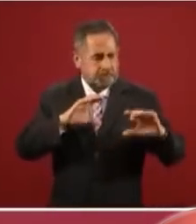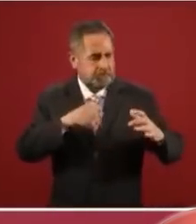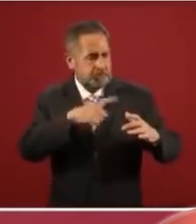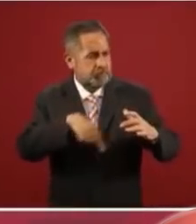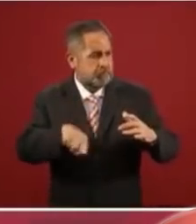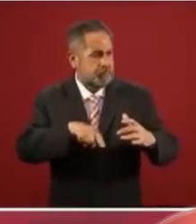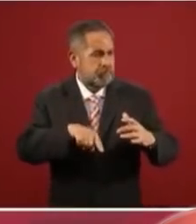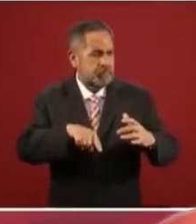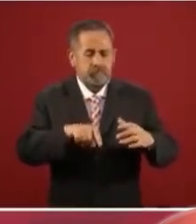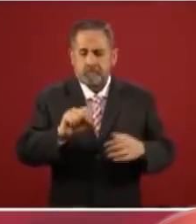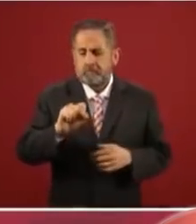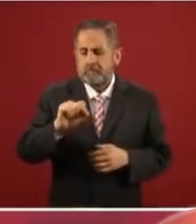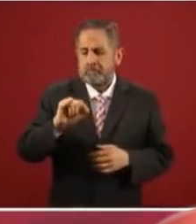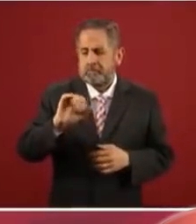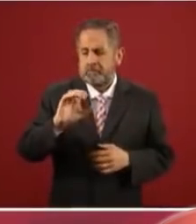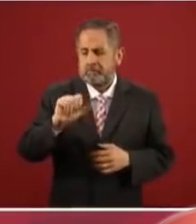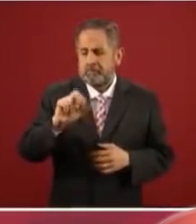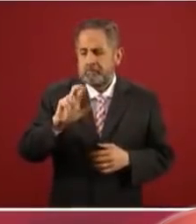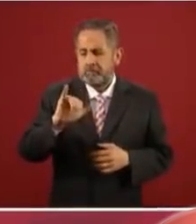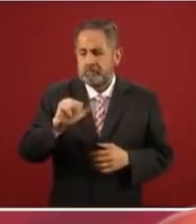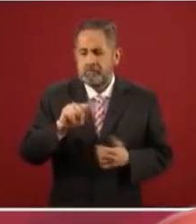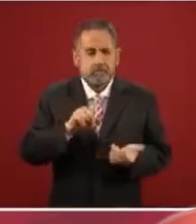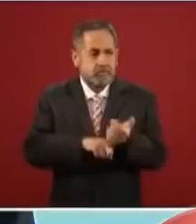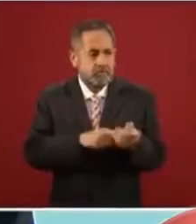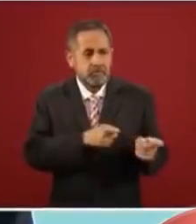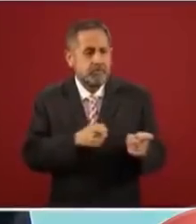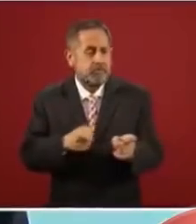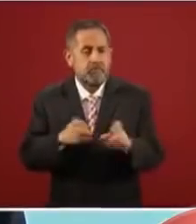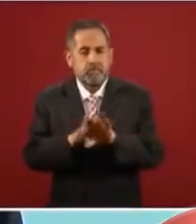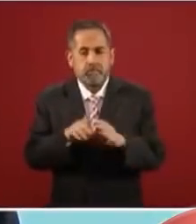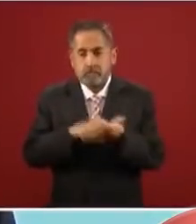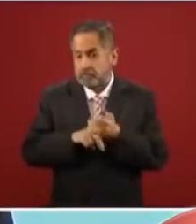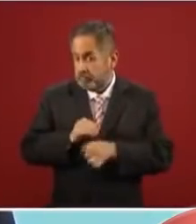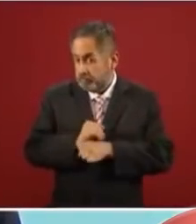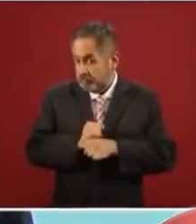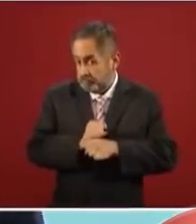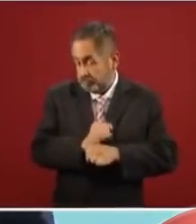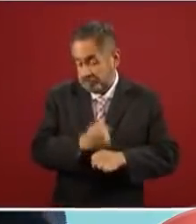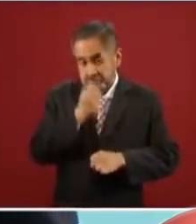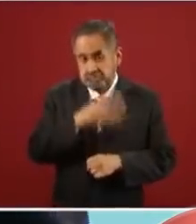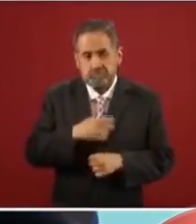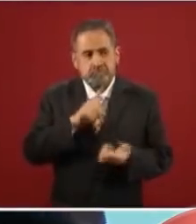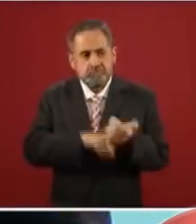sociopsicológico de los sicarios. Es una investigación